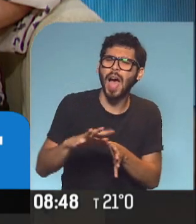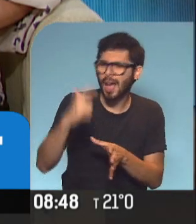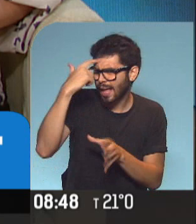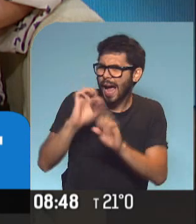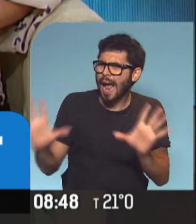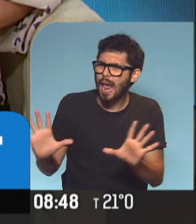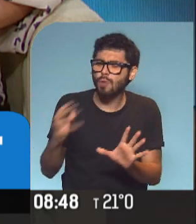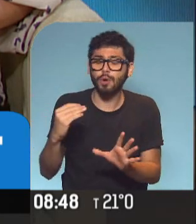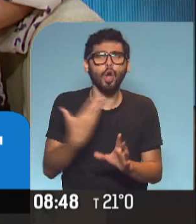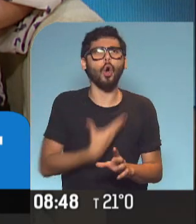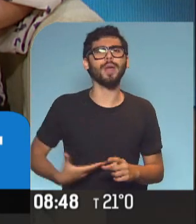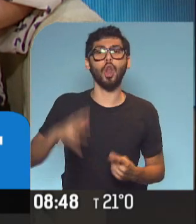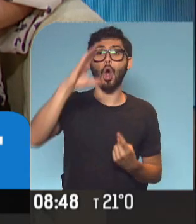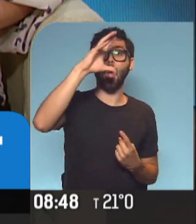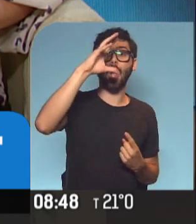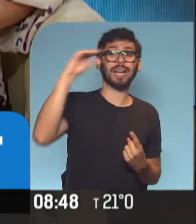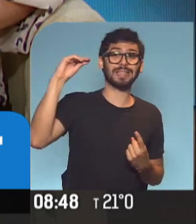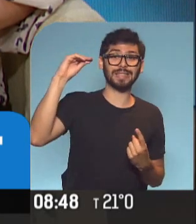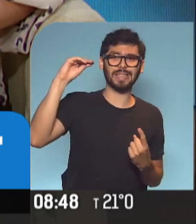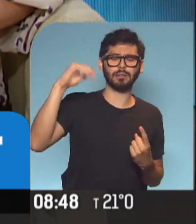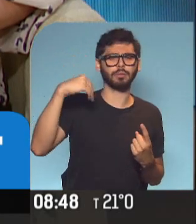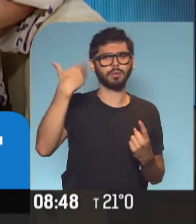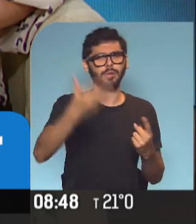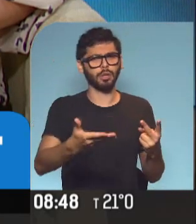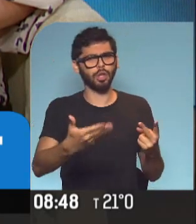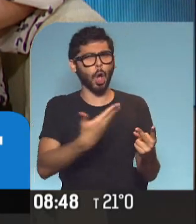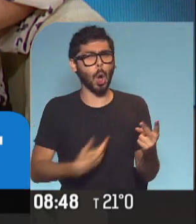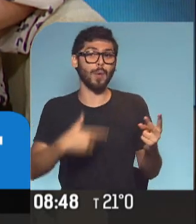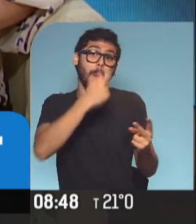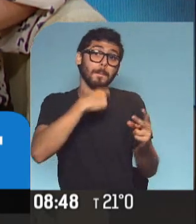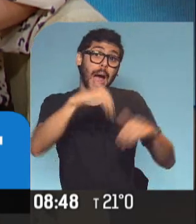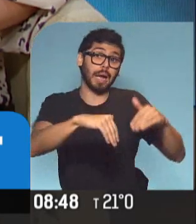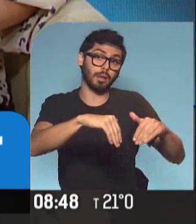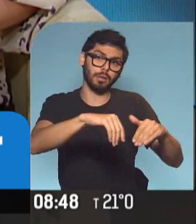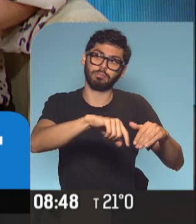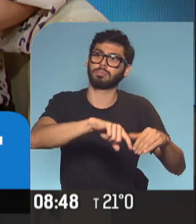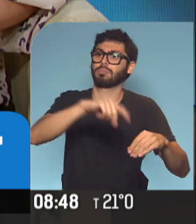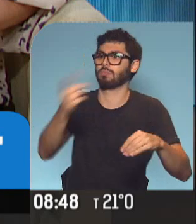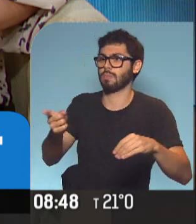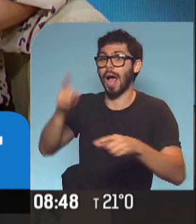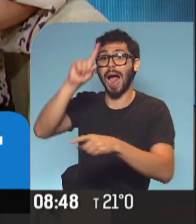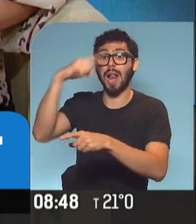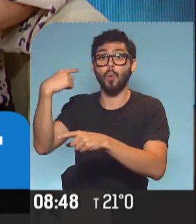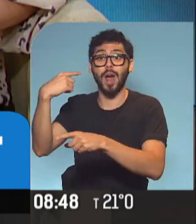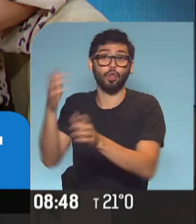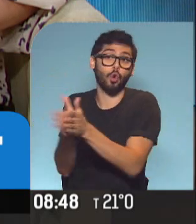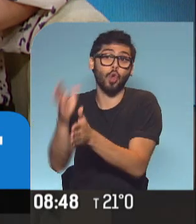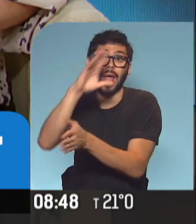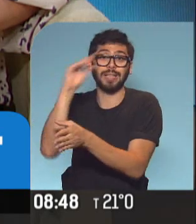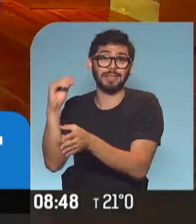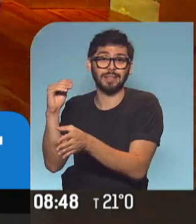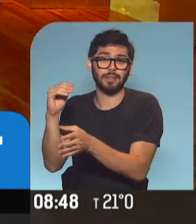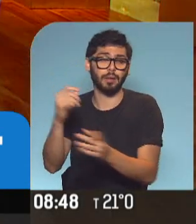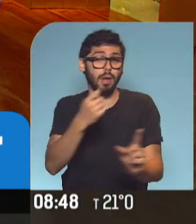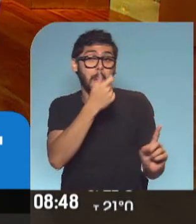gobierno de cristina kirchner a la posibilidad de que se vote un gobierno como el de macri o ahora un gobierno como el de alberto y christina nuevamente y con un